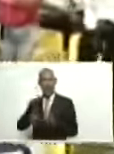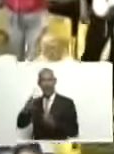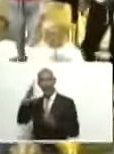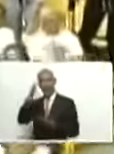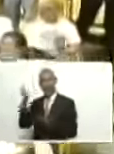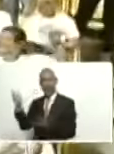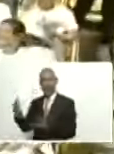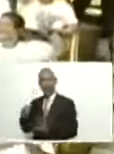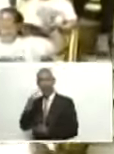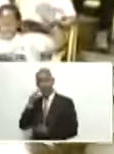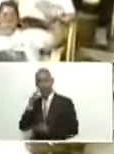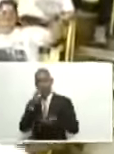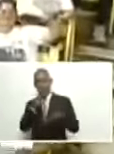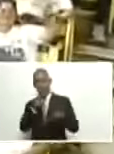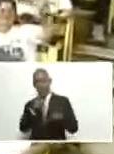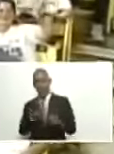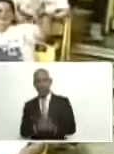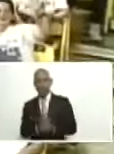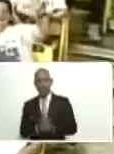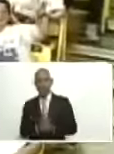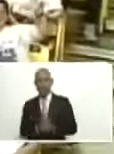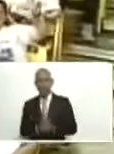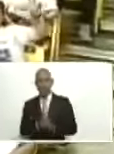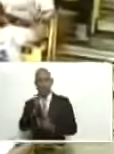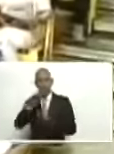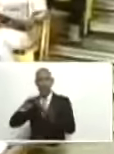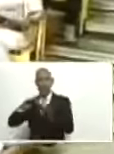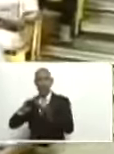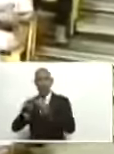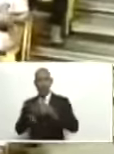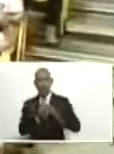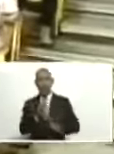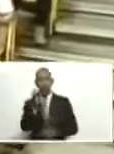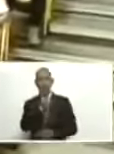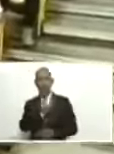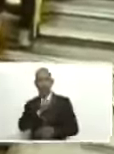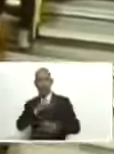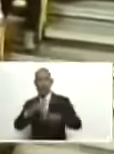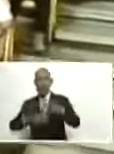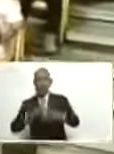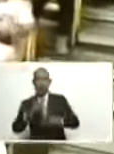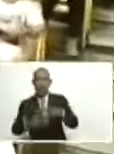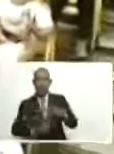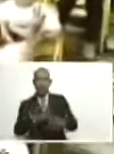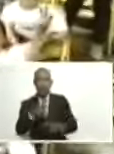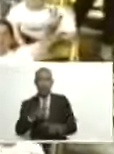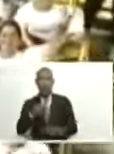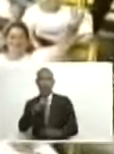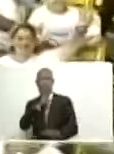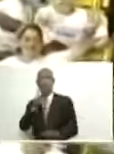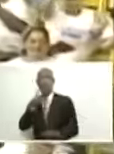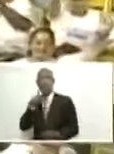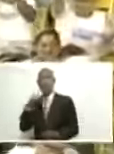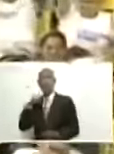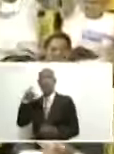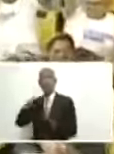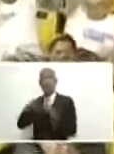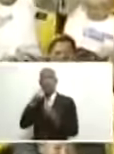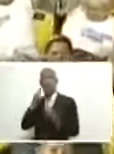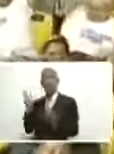mira, una comuna, comuna socioproductiva, Cilia Flores. Mira, Cilia.